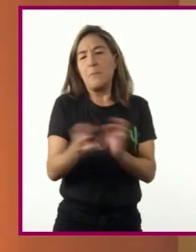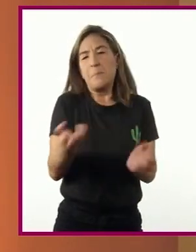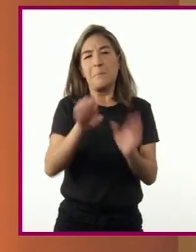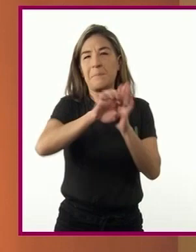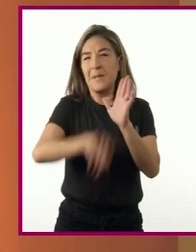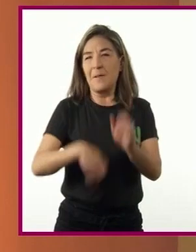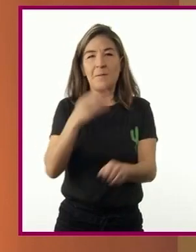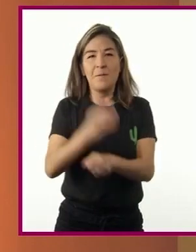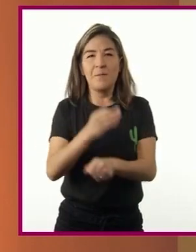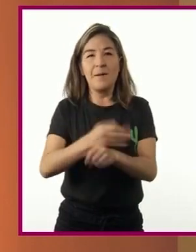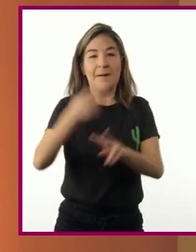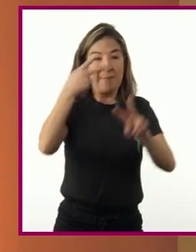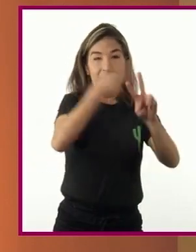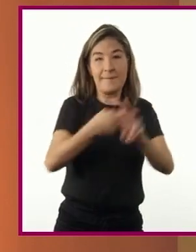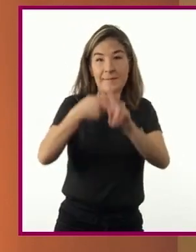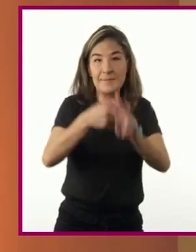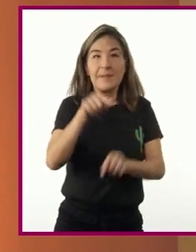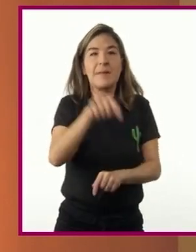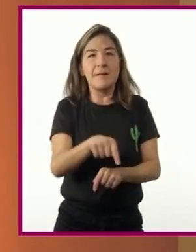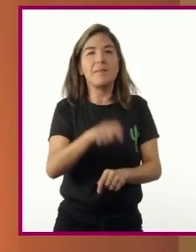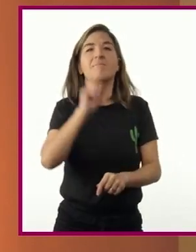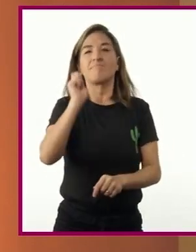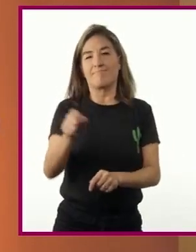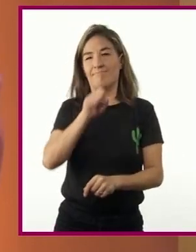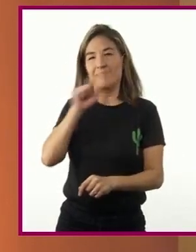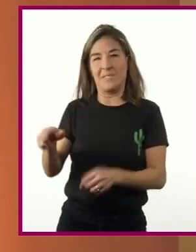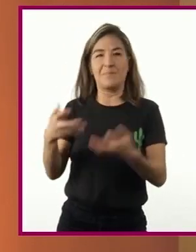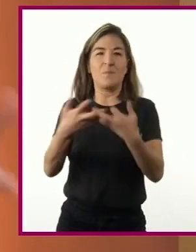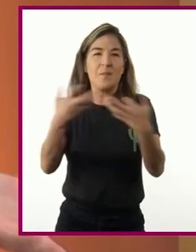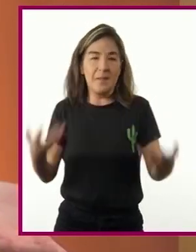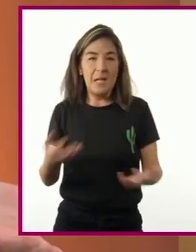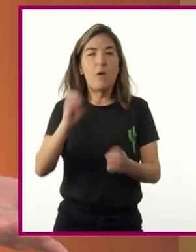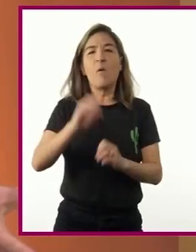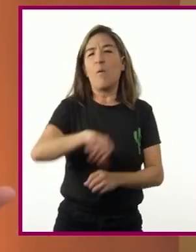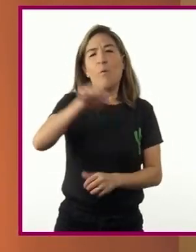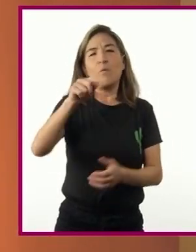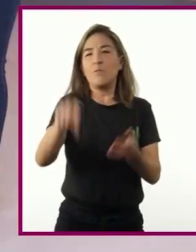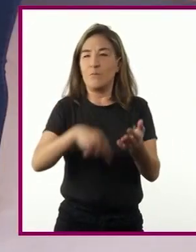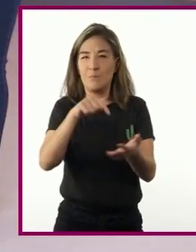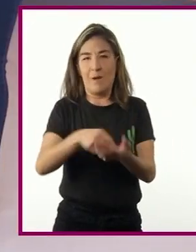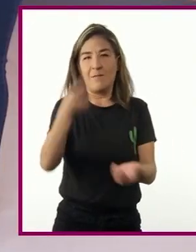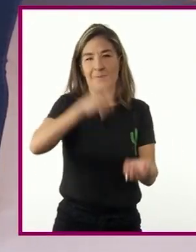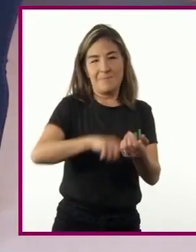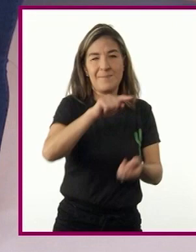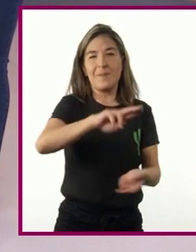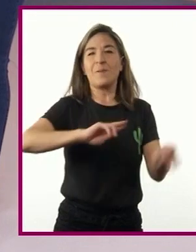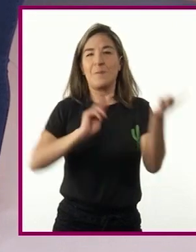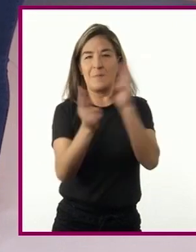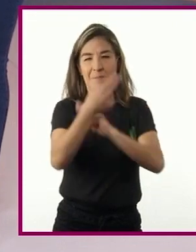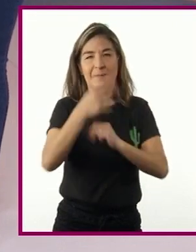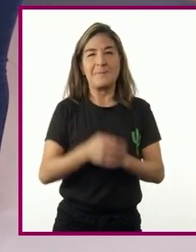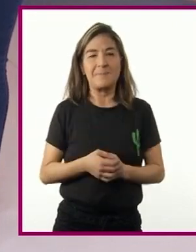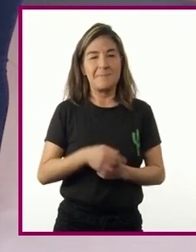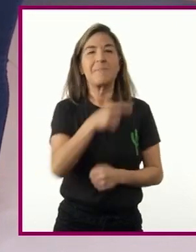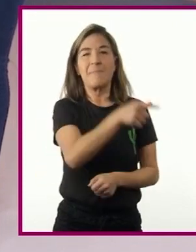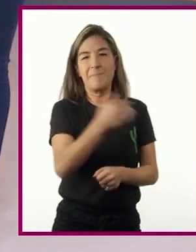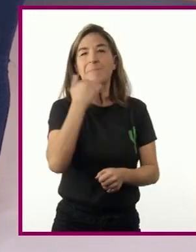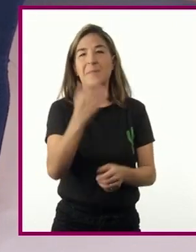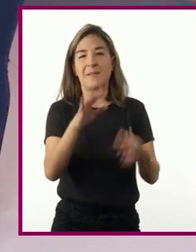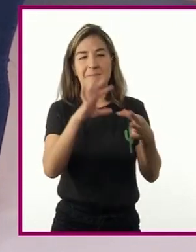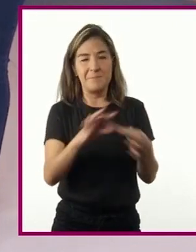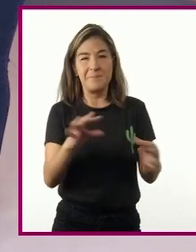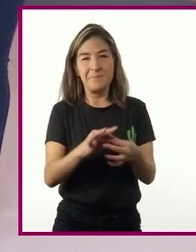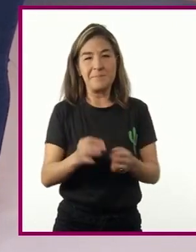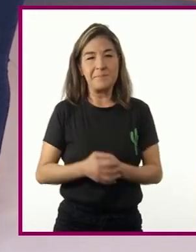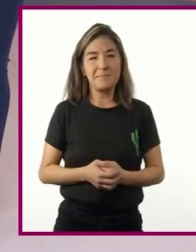caso, una estrella con respecto a la Tierra o algún lugar en el universo. Excelente afirmación. Pues